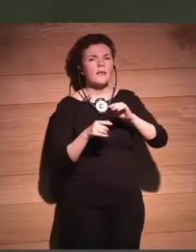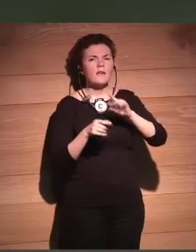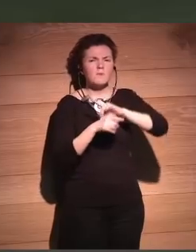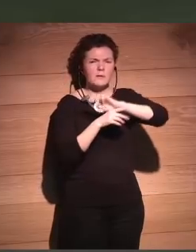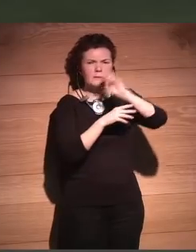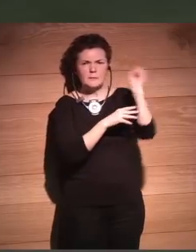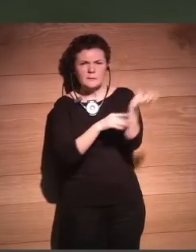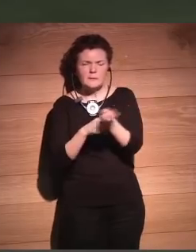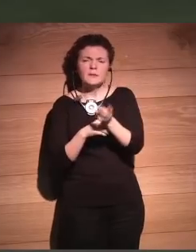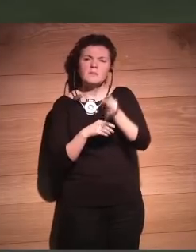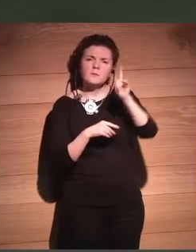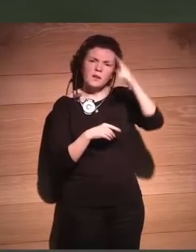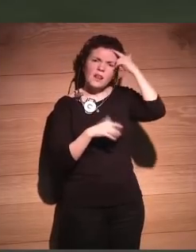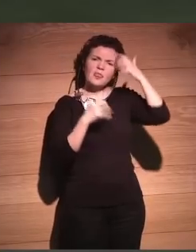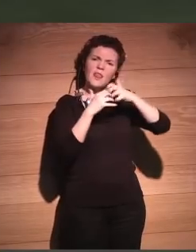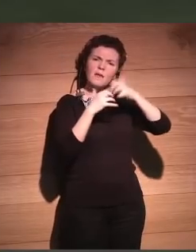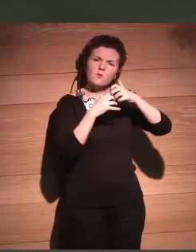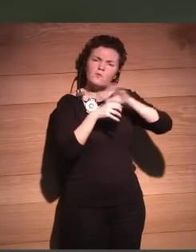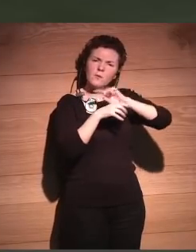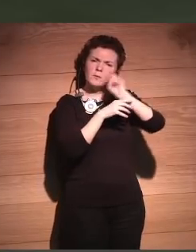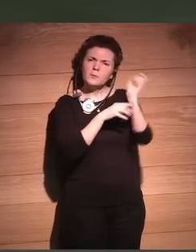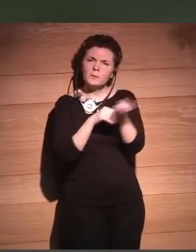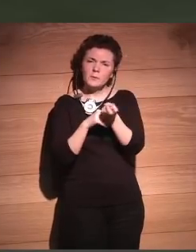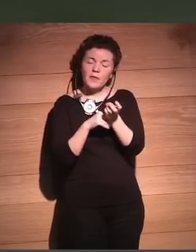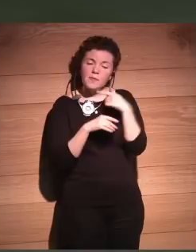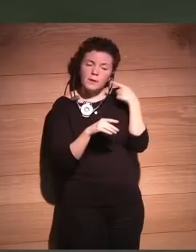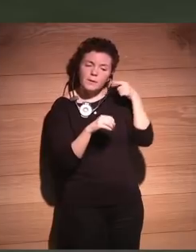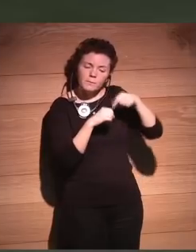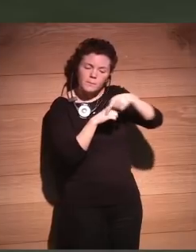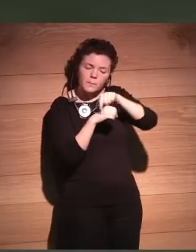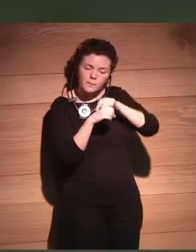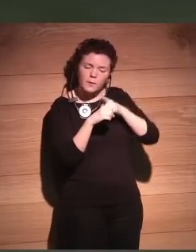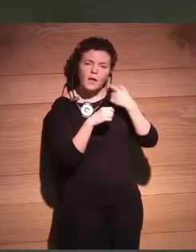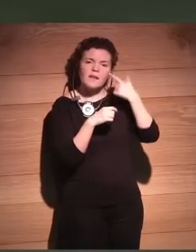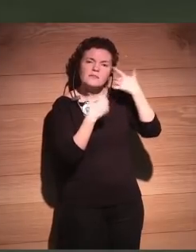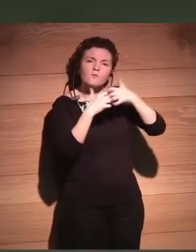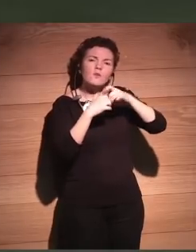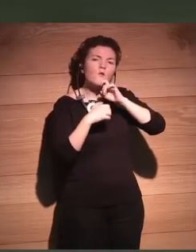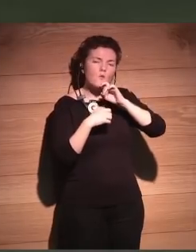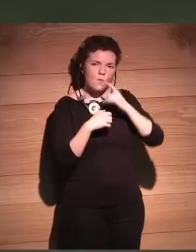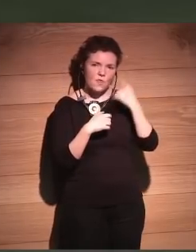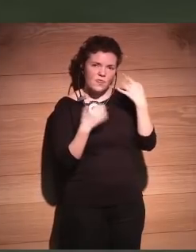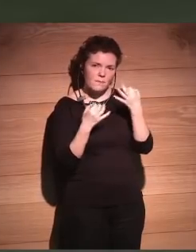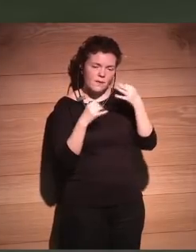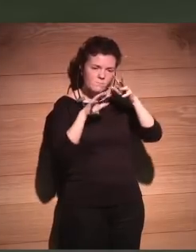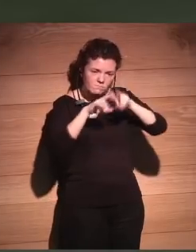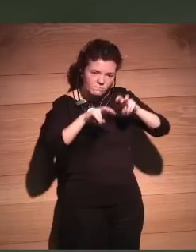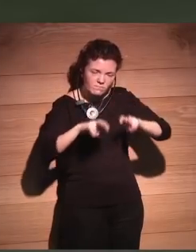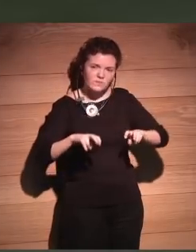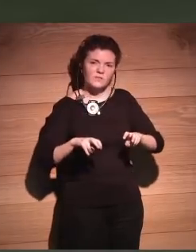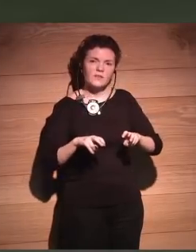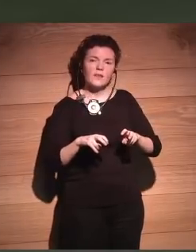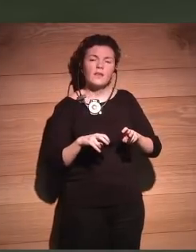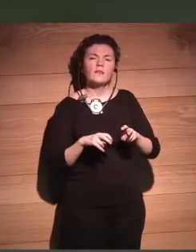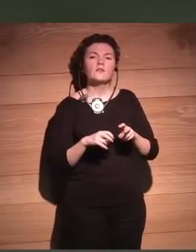amplio, que es el cerebro. Y tenemos que dirigirnos a diferentes partes del cerebro y tenemos que saber cómo funcionan. Entonces tendríamos que limitar la exposición